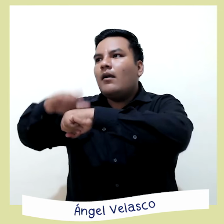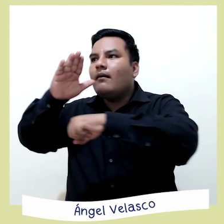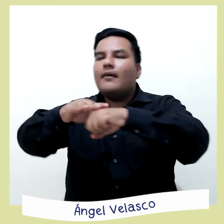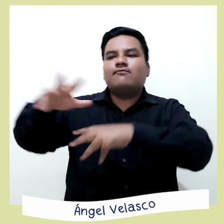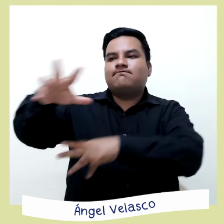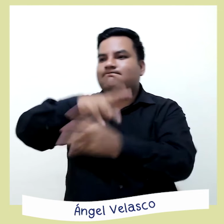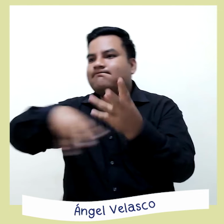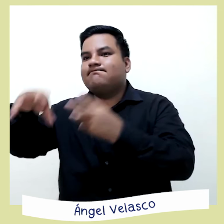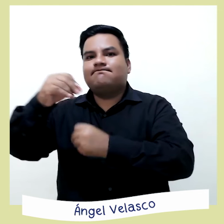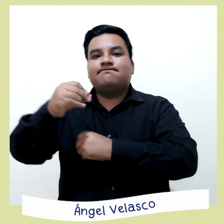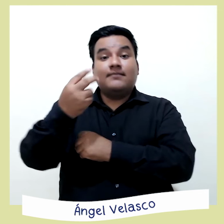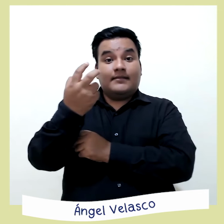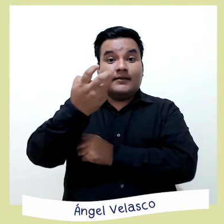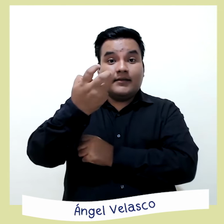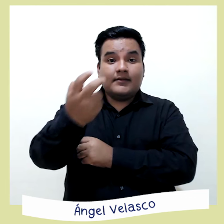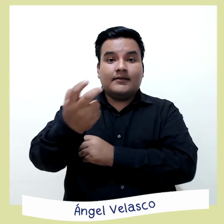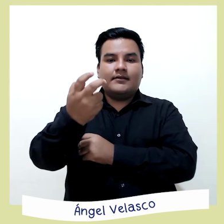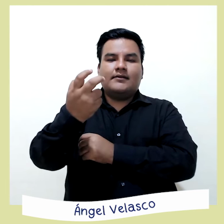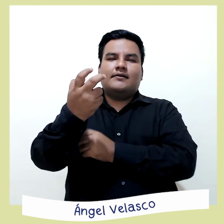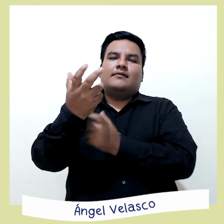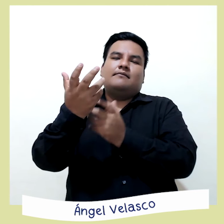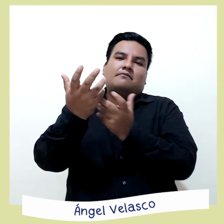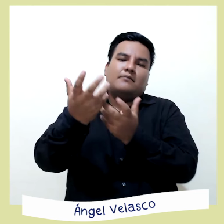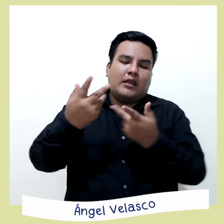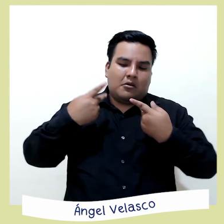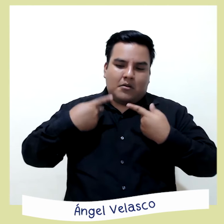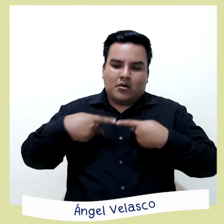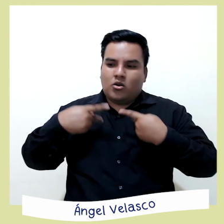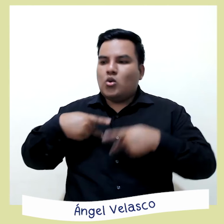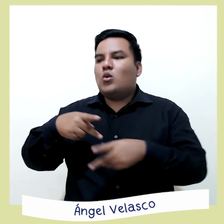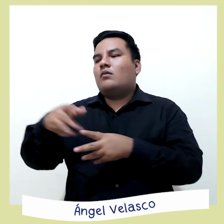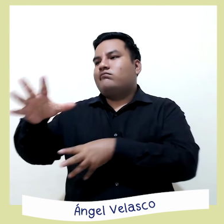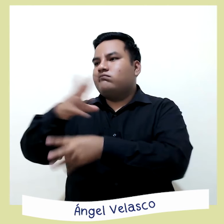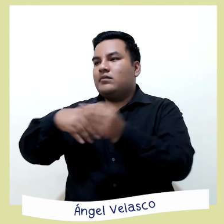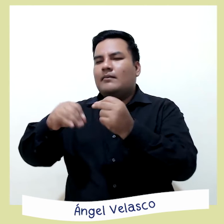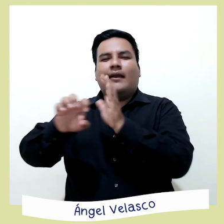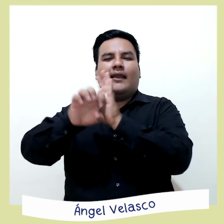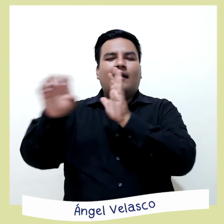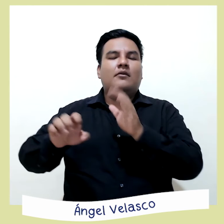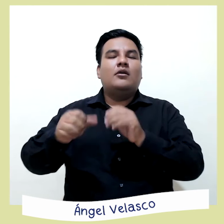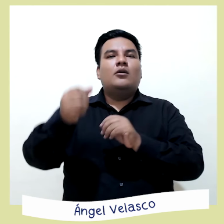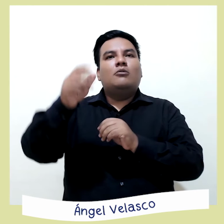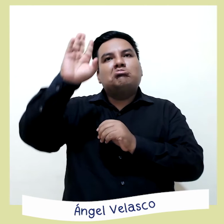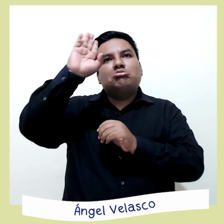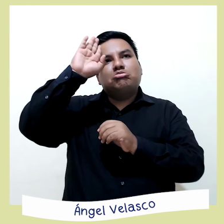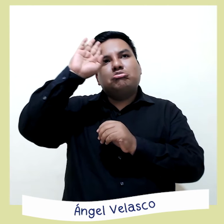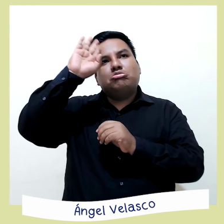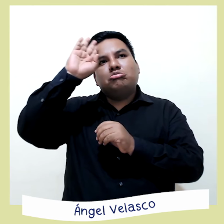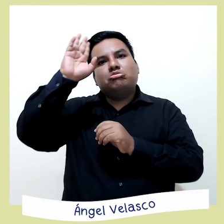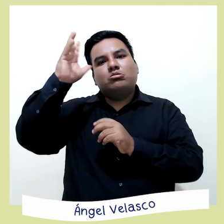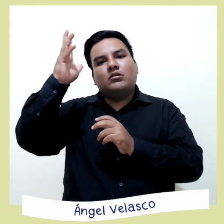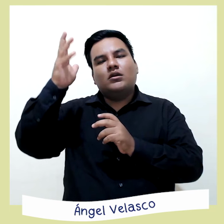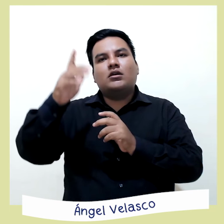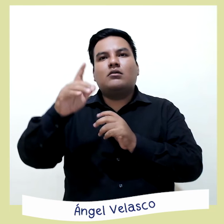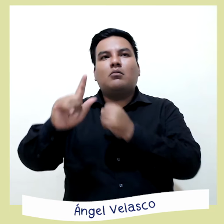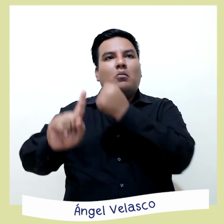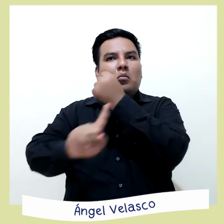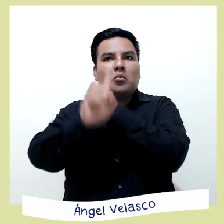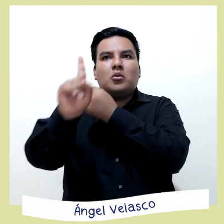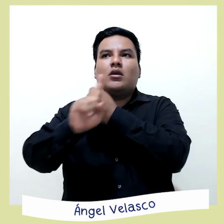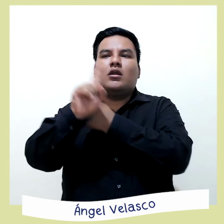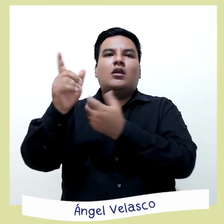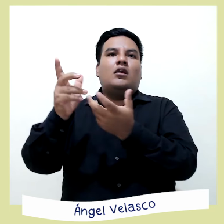pienso que si hubiera más comunicación entre la sociedad acerca de lo que